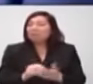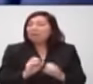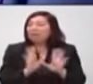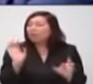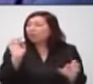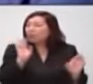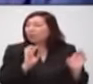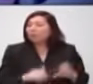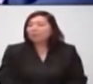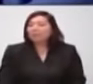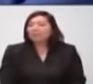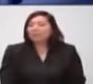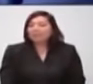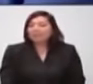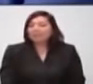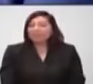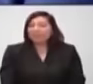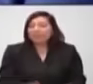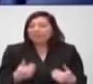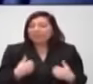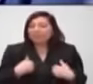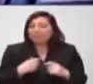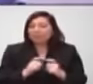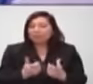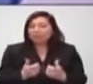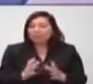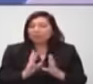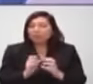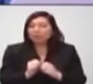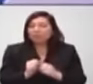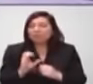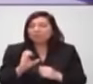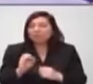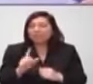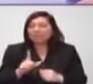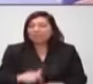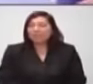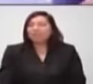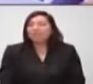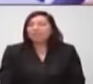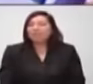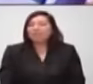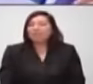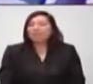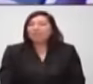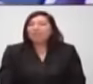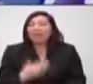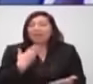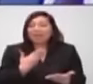dudas que tenemos los congresistas, que hay en la sociedad civil, y sobre todo, pues,